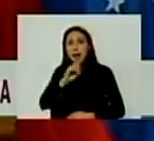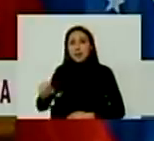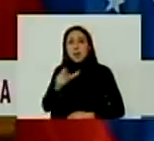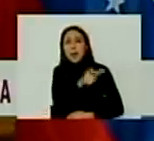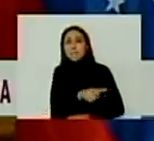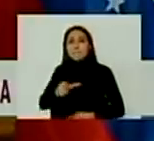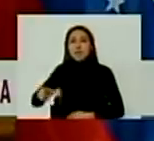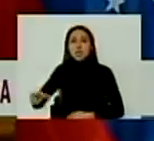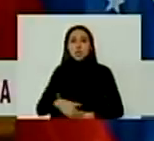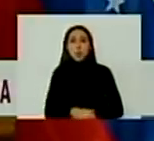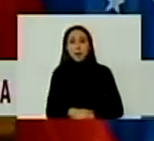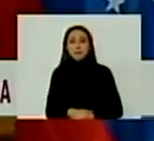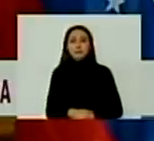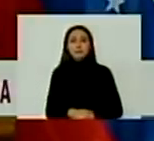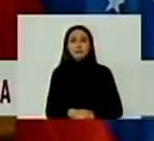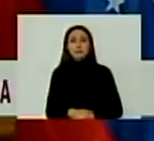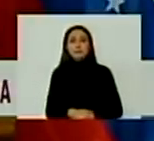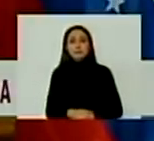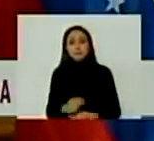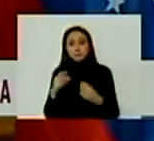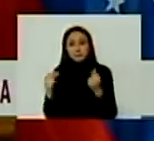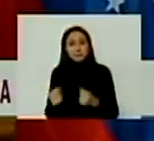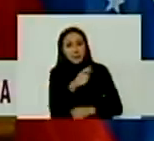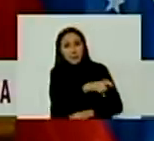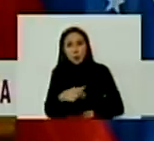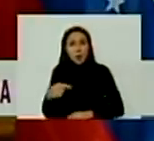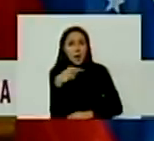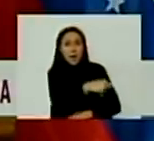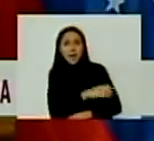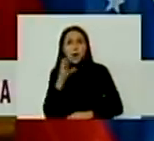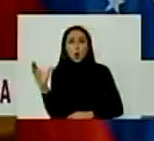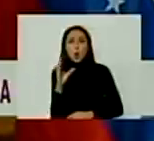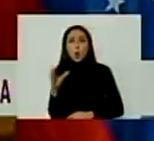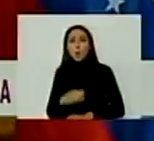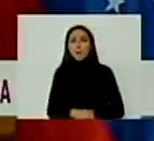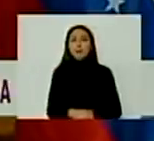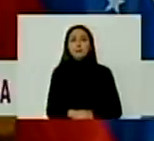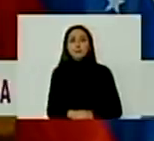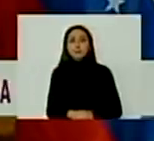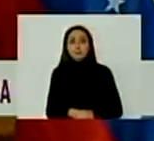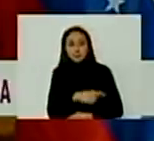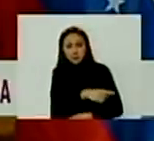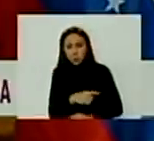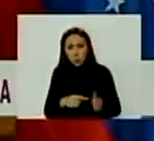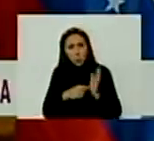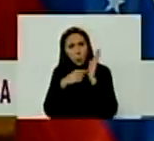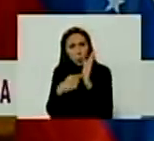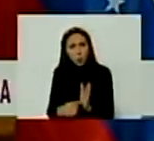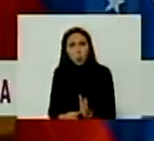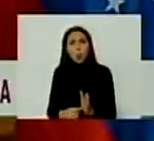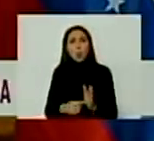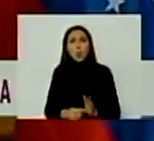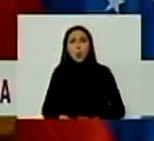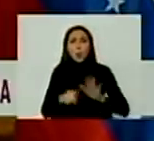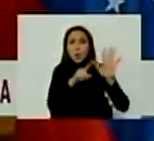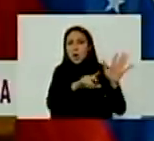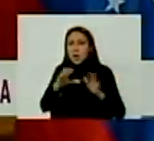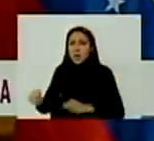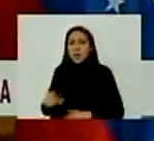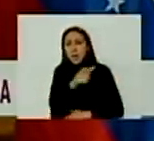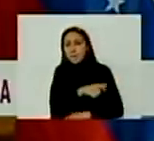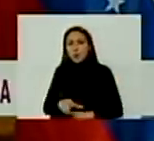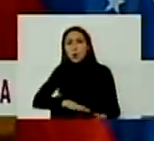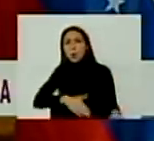se hablan de 200 desaparecidos en Colombia y oficialmente ellos dan cuenta de 50 asesinados, calculemos las